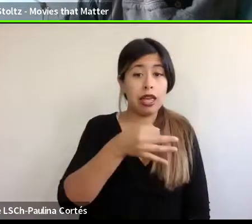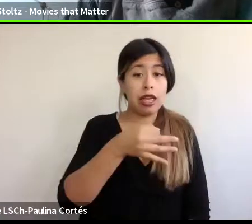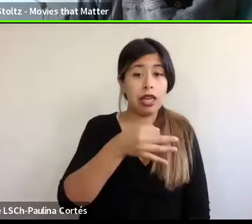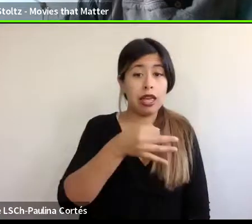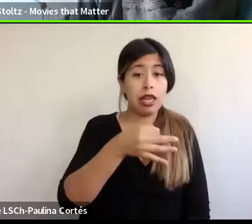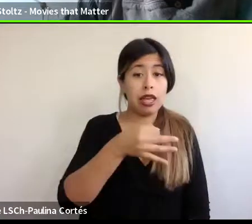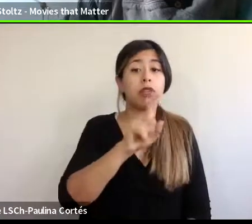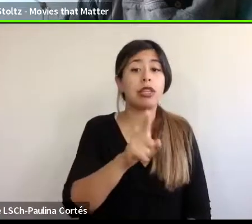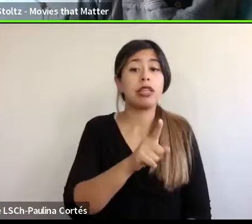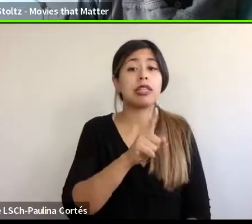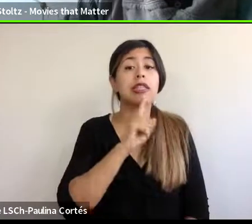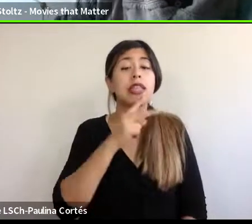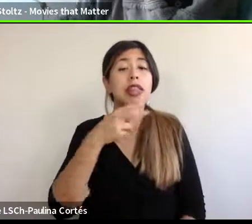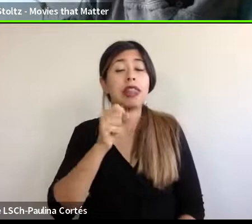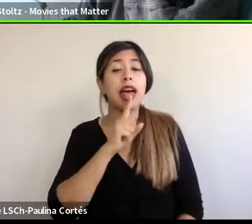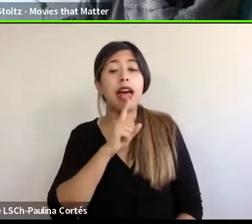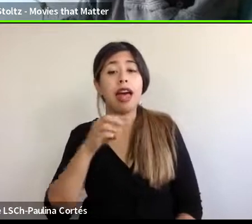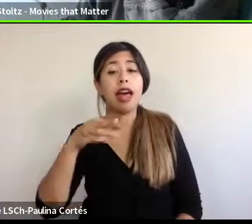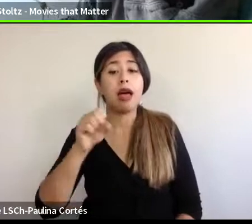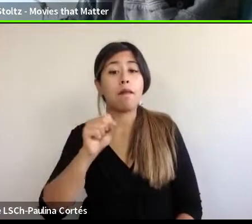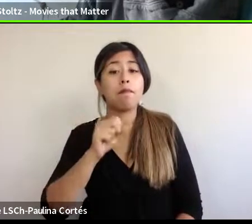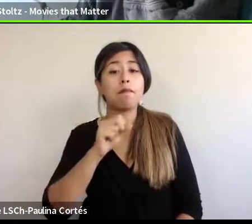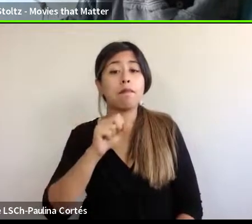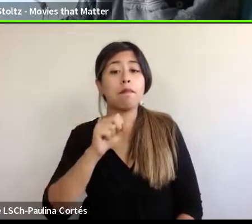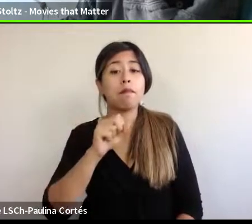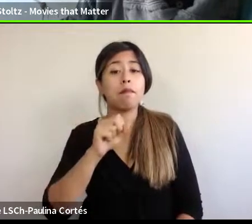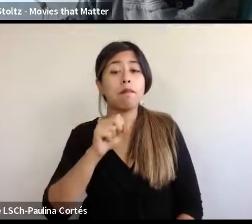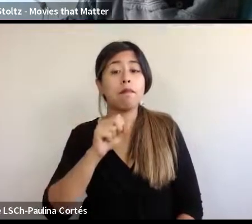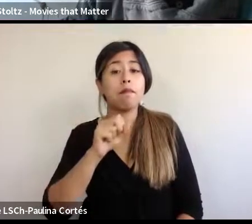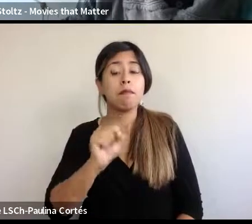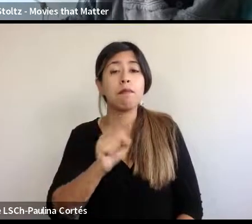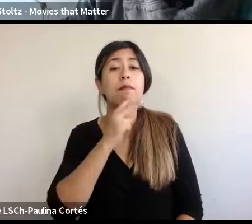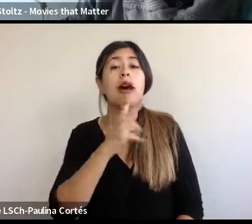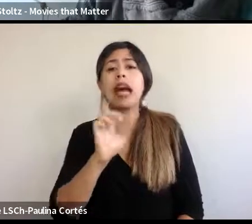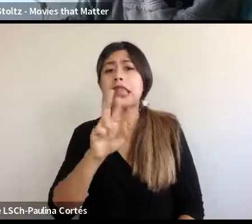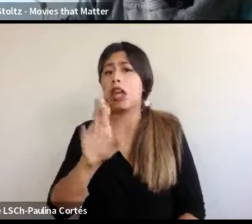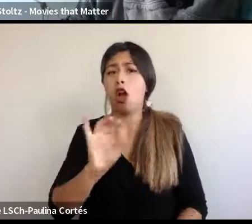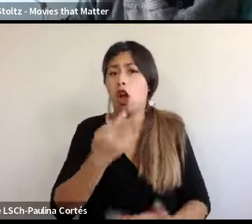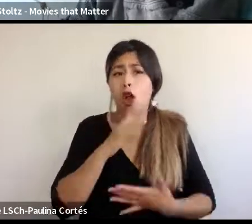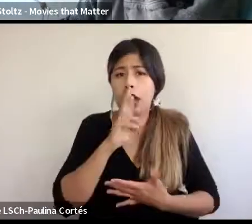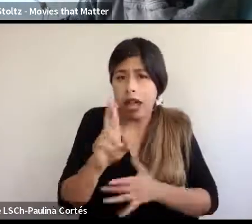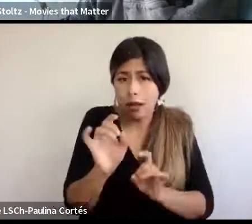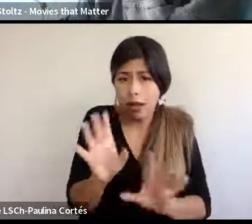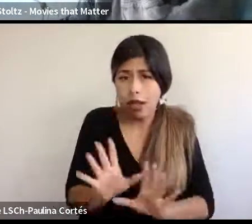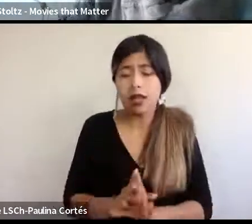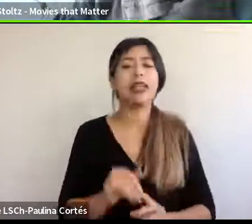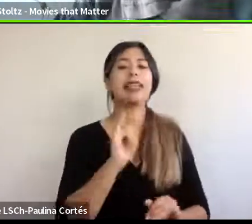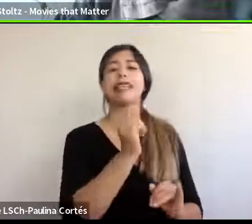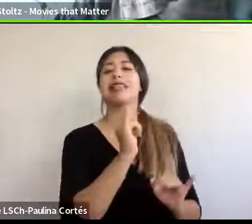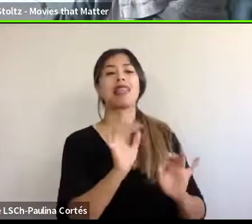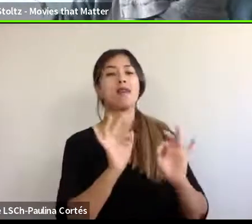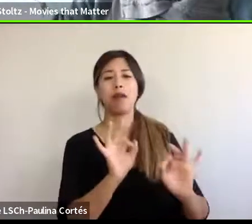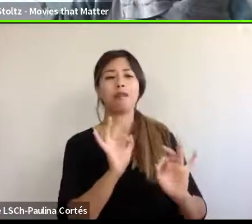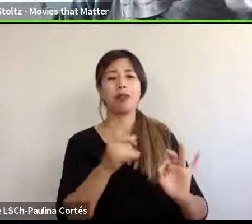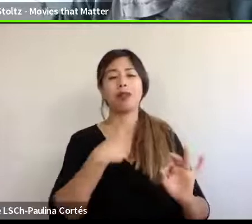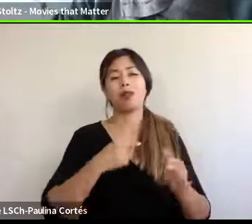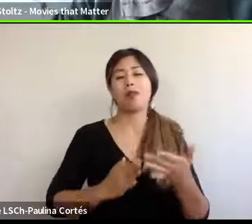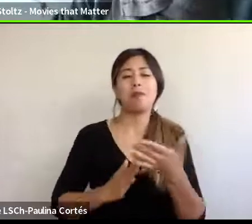pueden responder lo que quieran y agregar el contenido que quieran, ¿vale? O sea, muy libre.